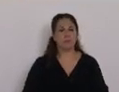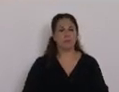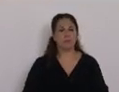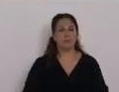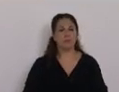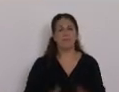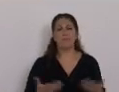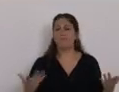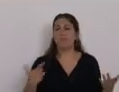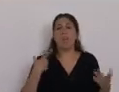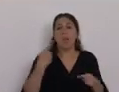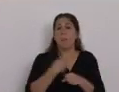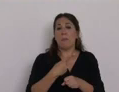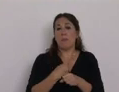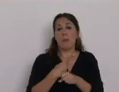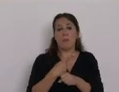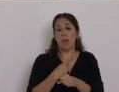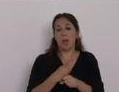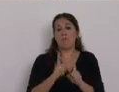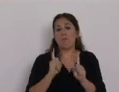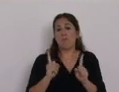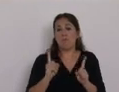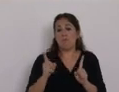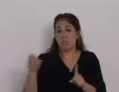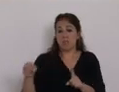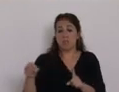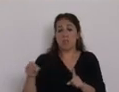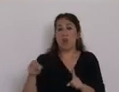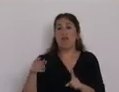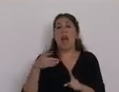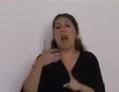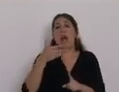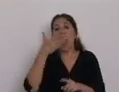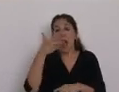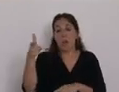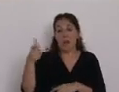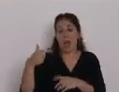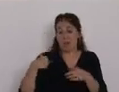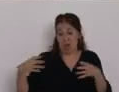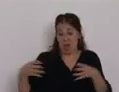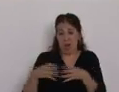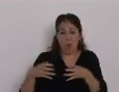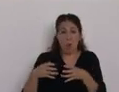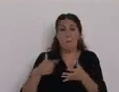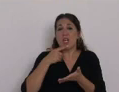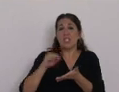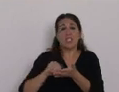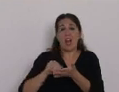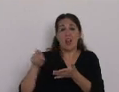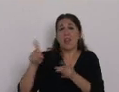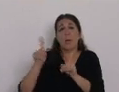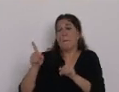Primero, hacerme propia las palabras de los miembros informantes de nuestro bloque, porque la verdad no podría de mejor manera